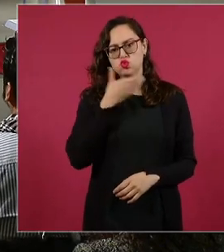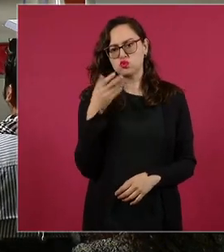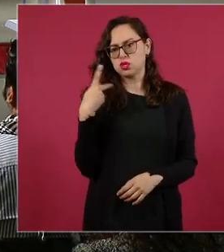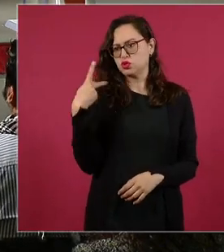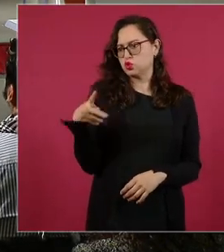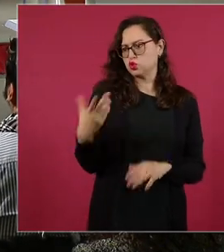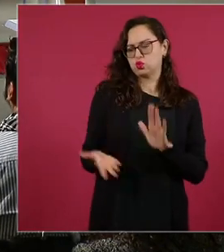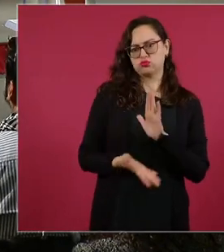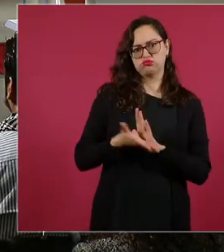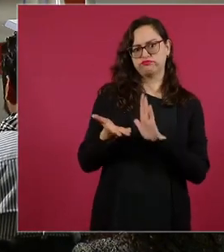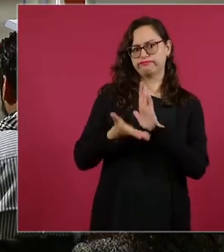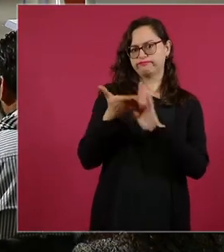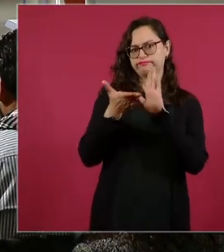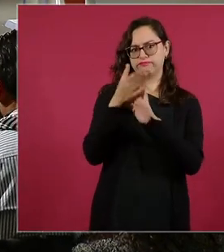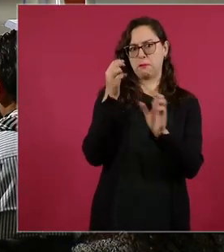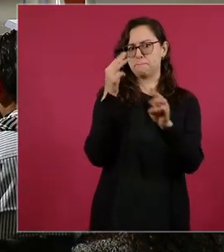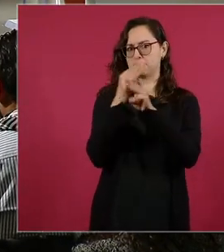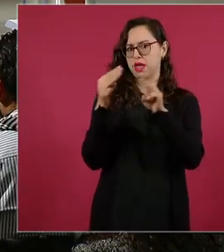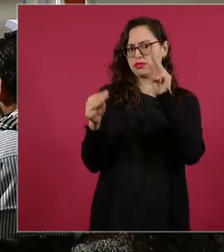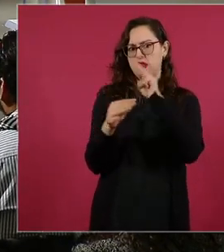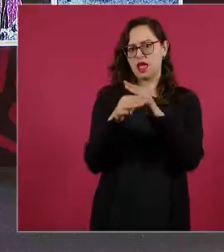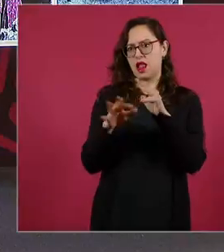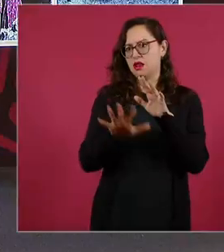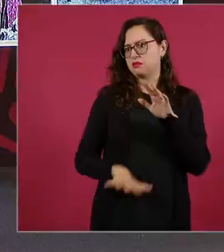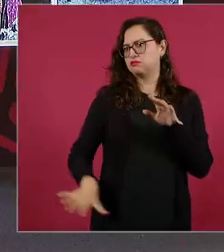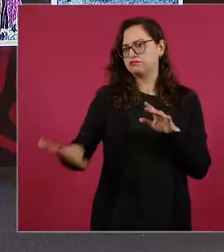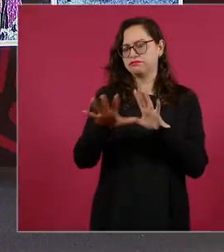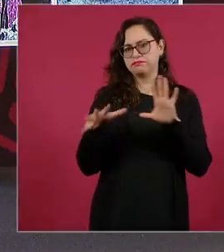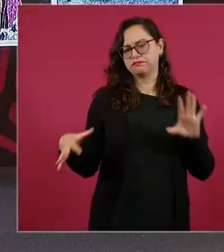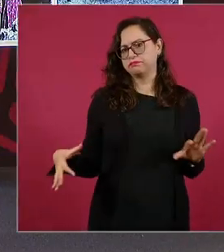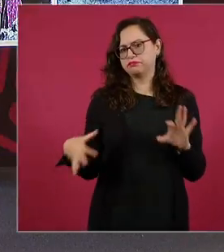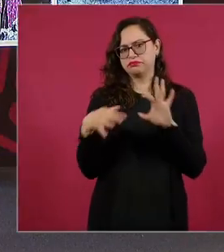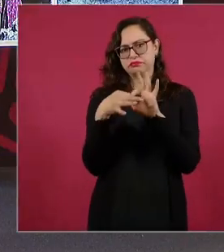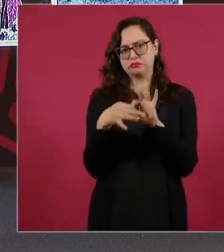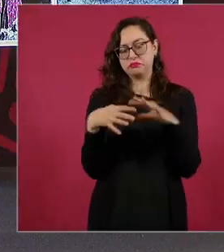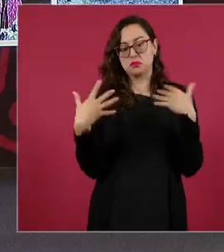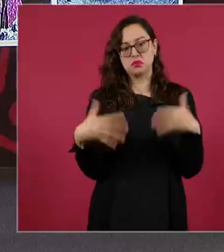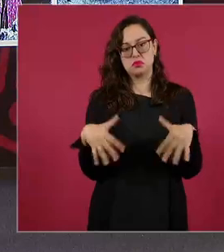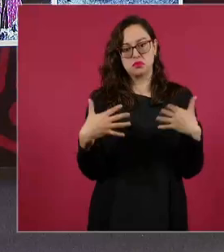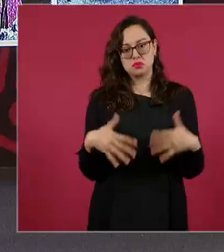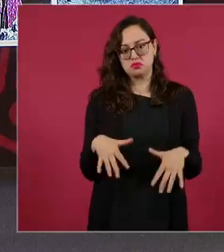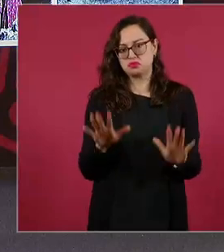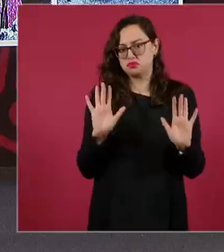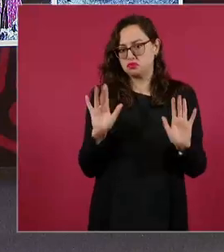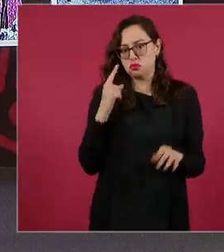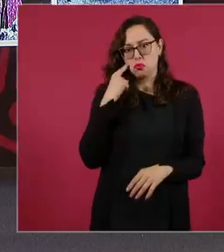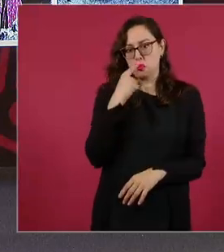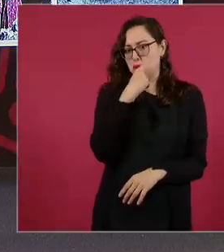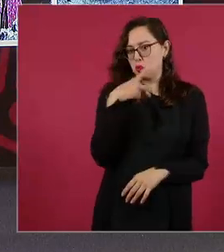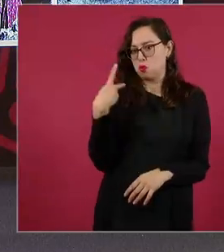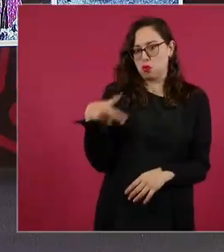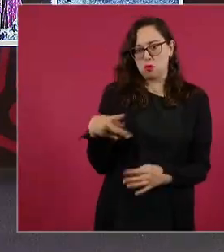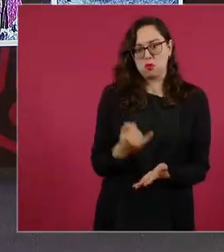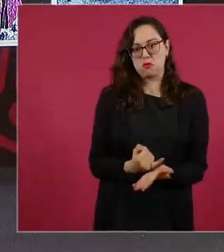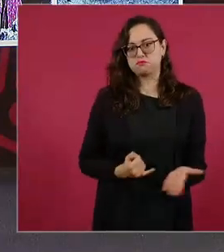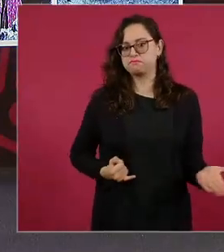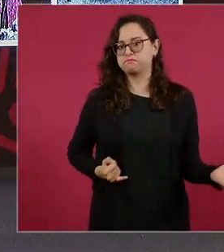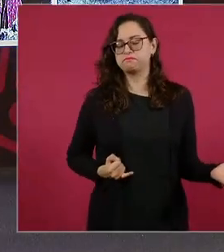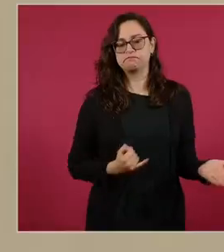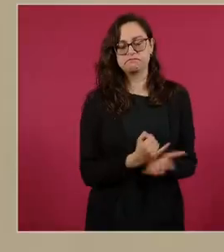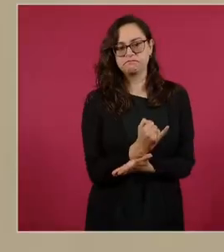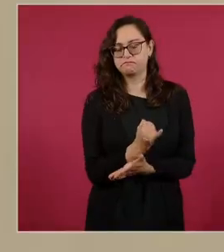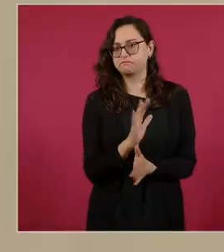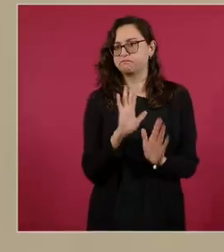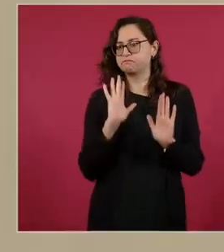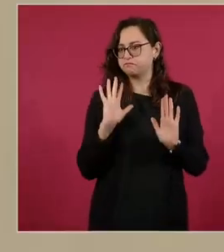verdaderamente transformando sus vidas y ellos también deciden el diseño de su